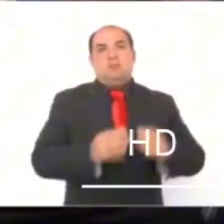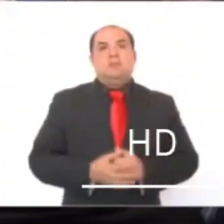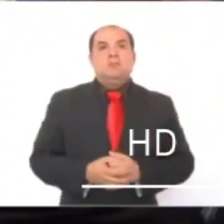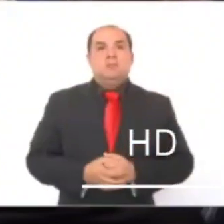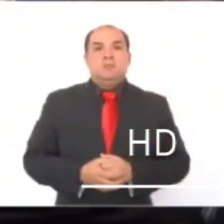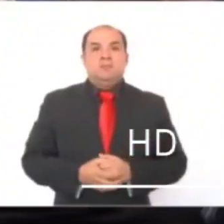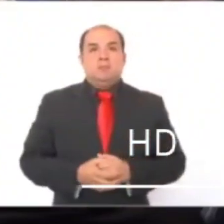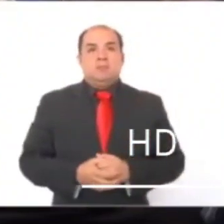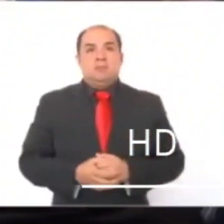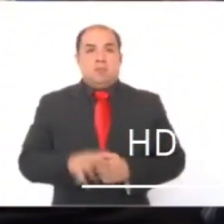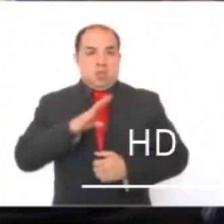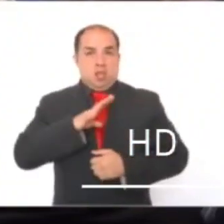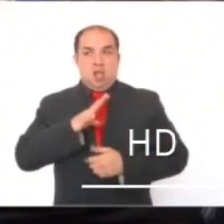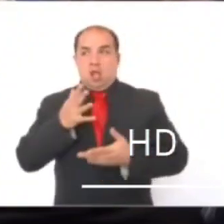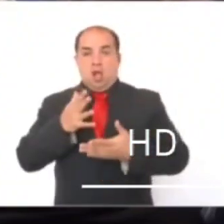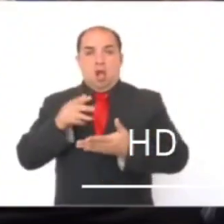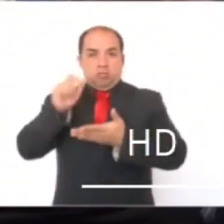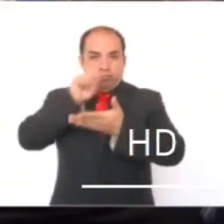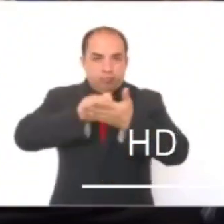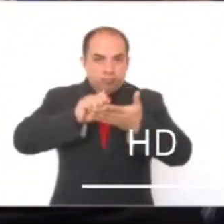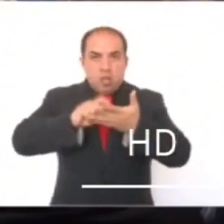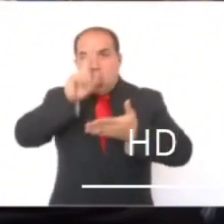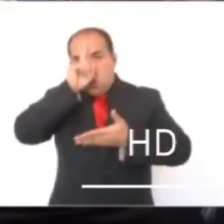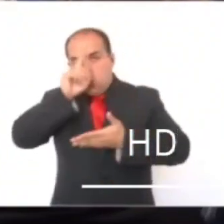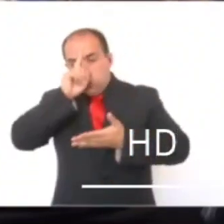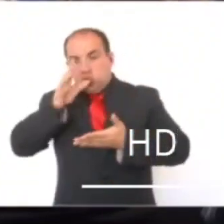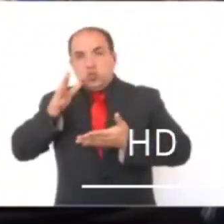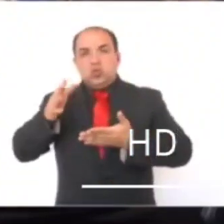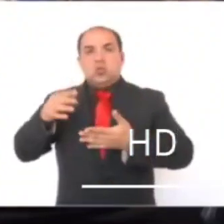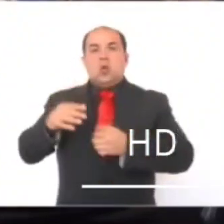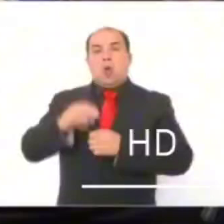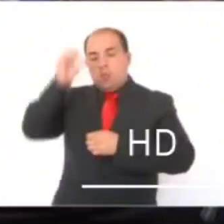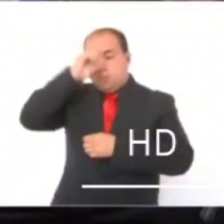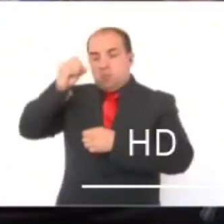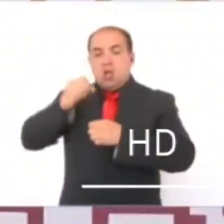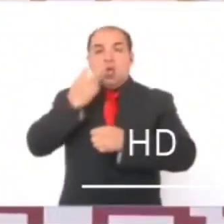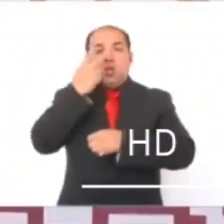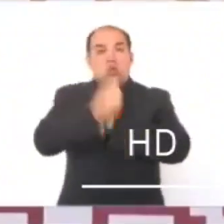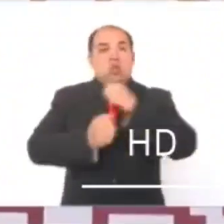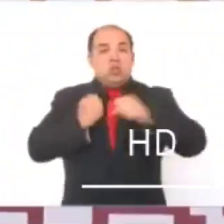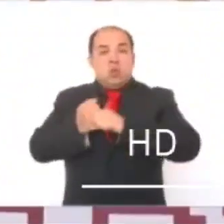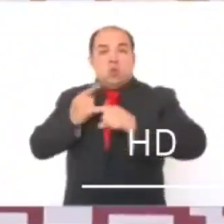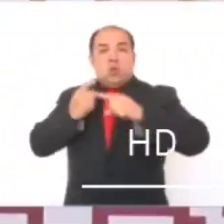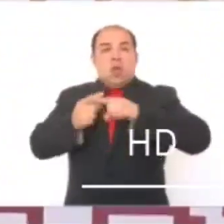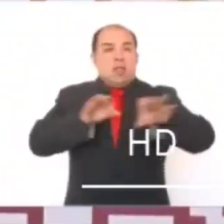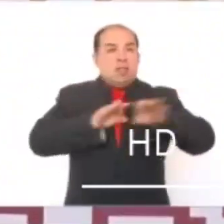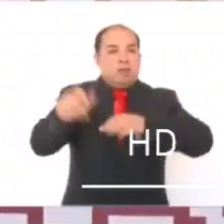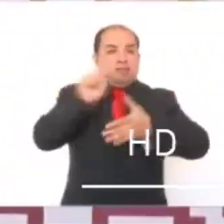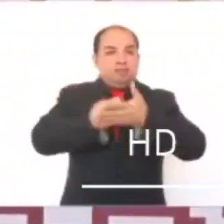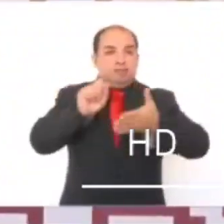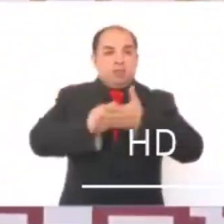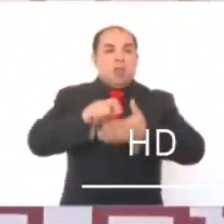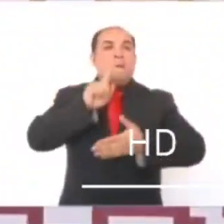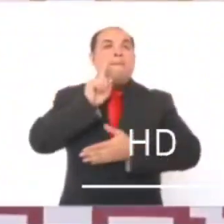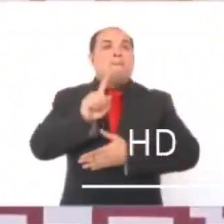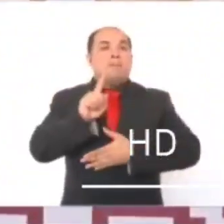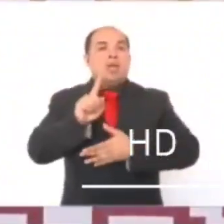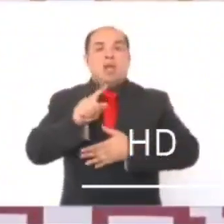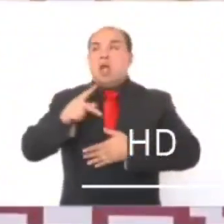A partir de observaciones y de los consejos a lo largo de 2 años de trabajo legislativo, pero a lo largo de la vida de